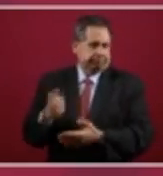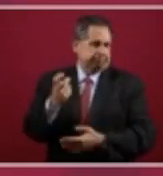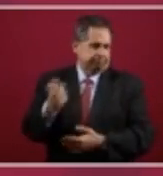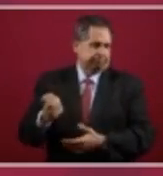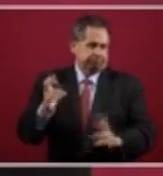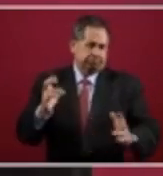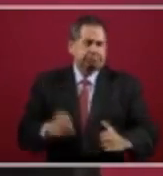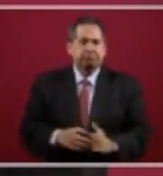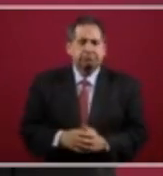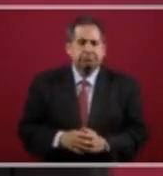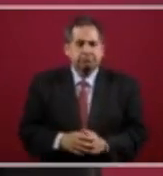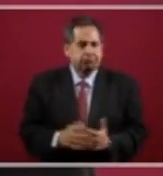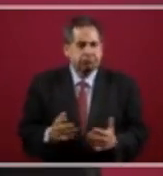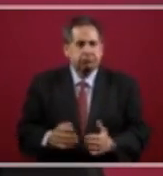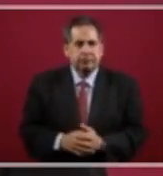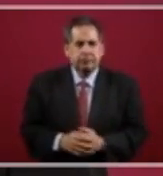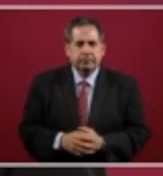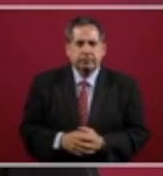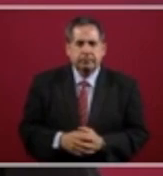No